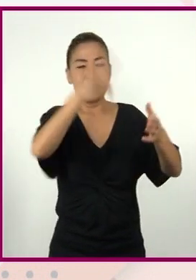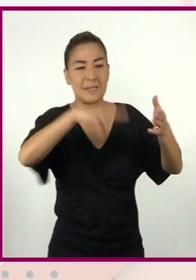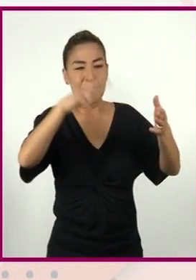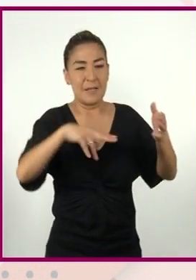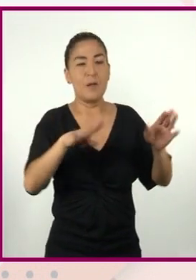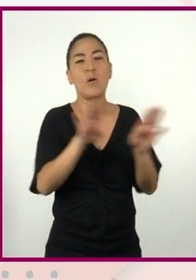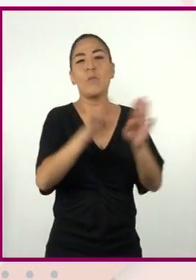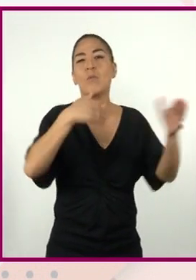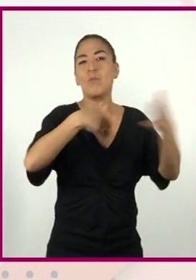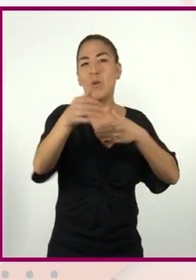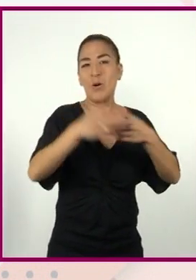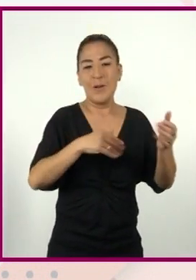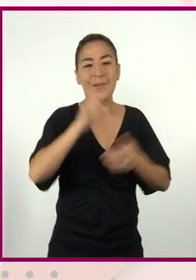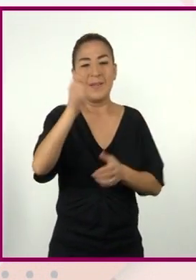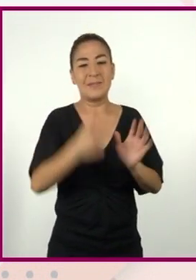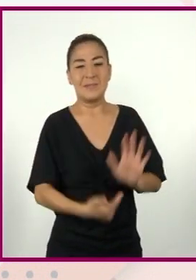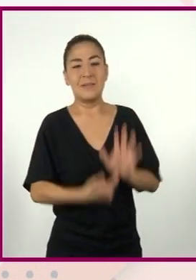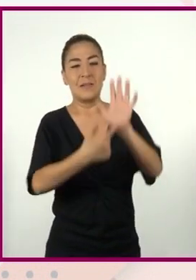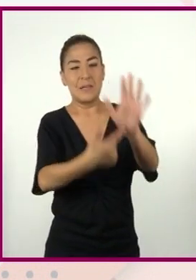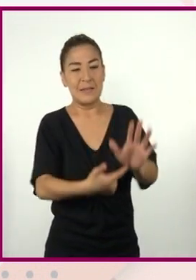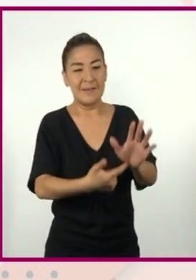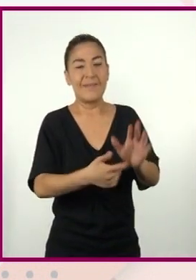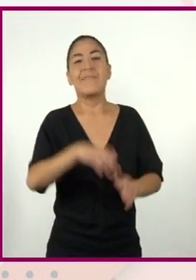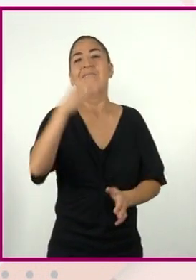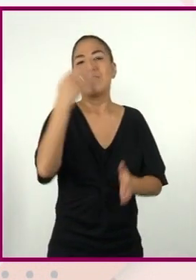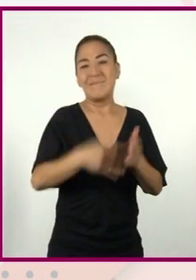que otros muralistas mexicanos aún no.